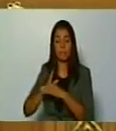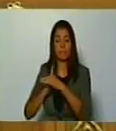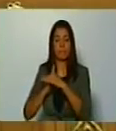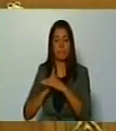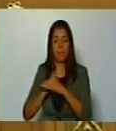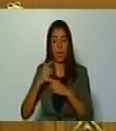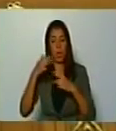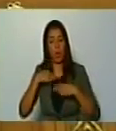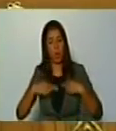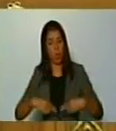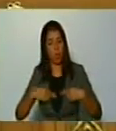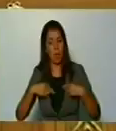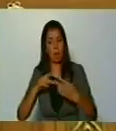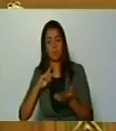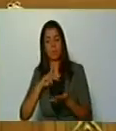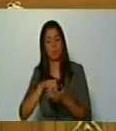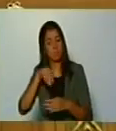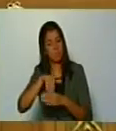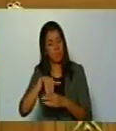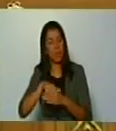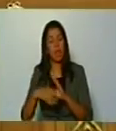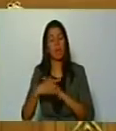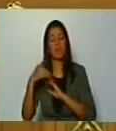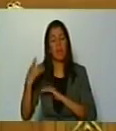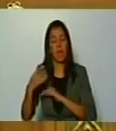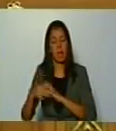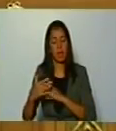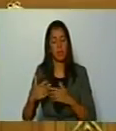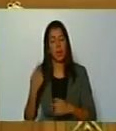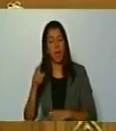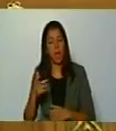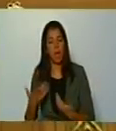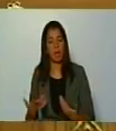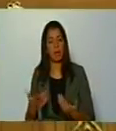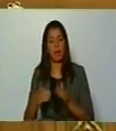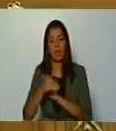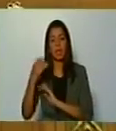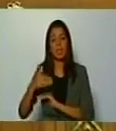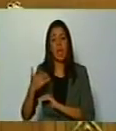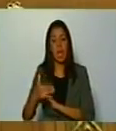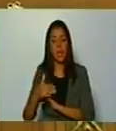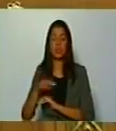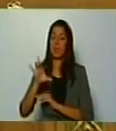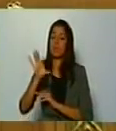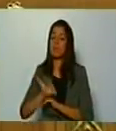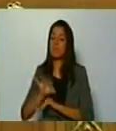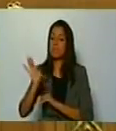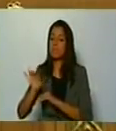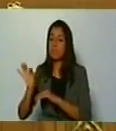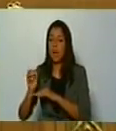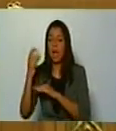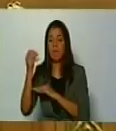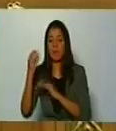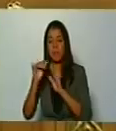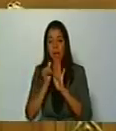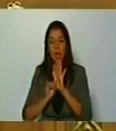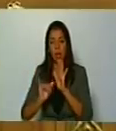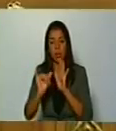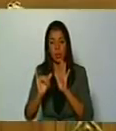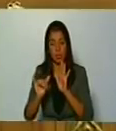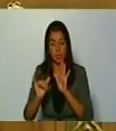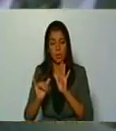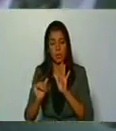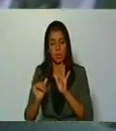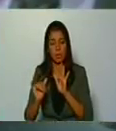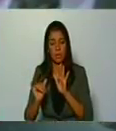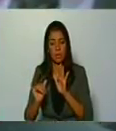derecho humano a participar políticamente, el derecho humano a elegir esta Asamblea Nacional Constituyente,